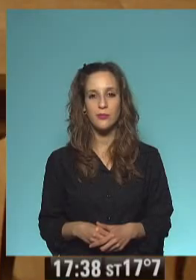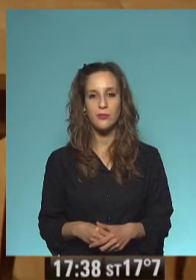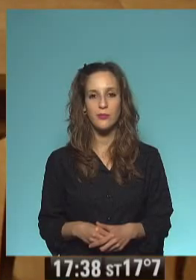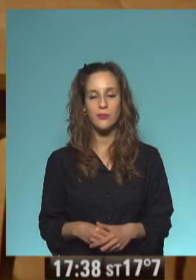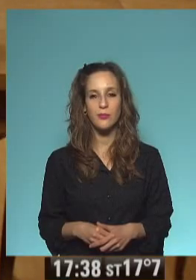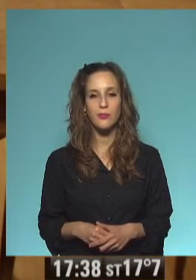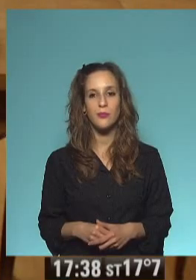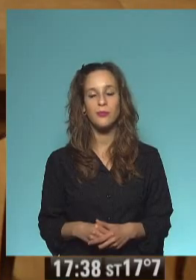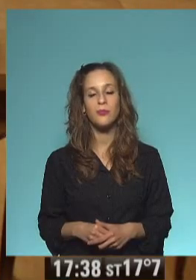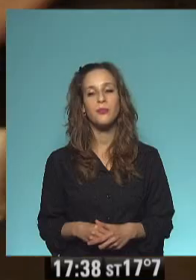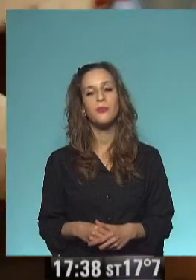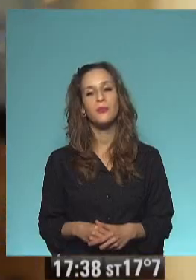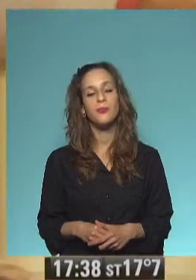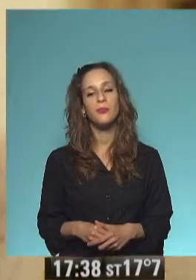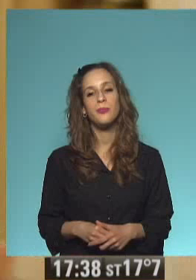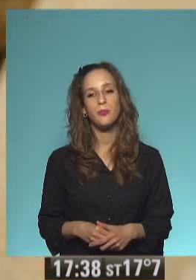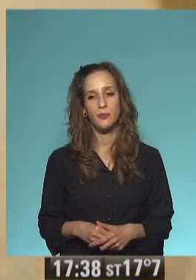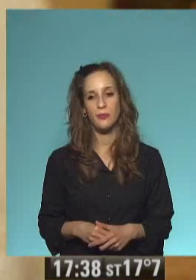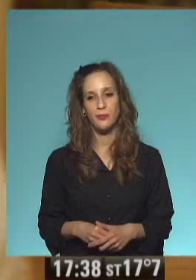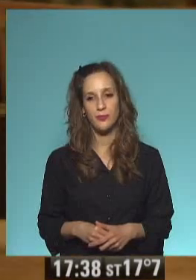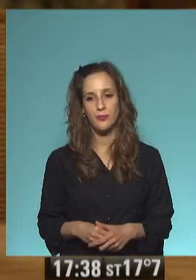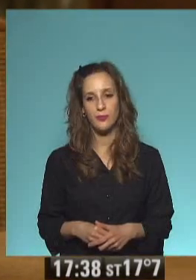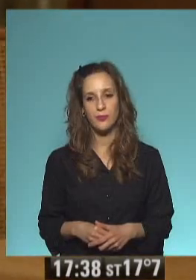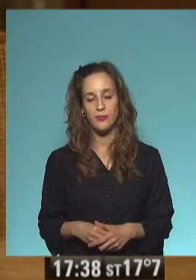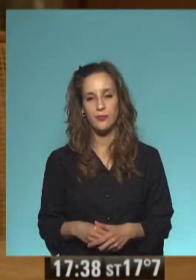¿Me ayudas con la factura?